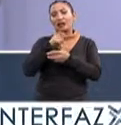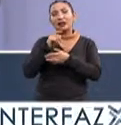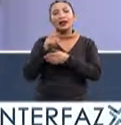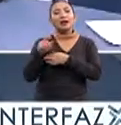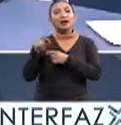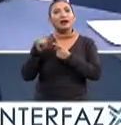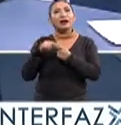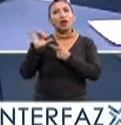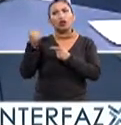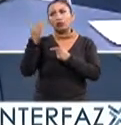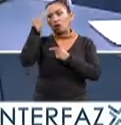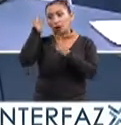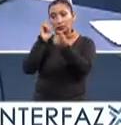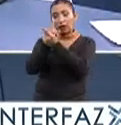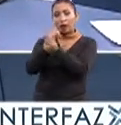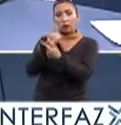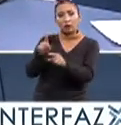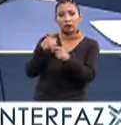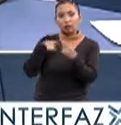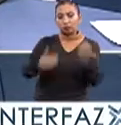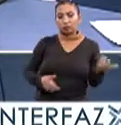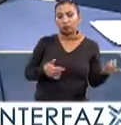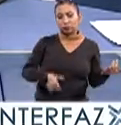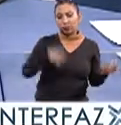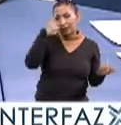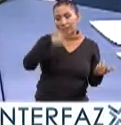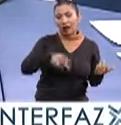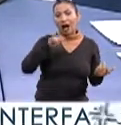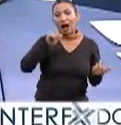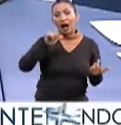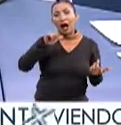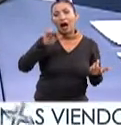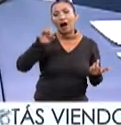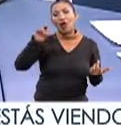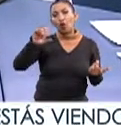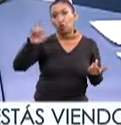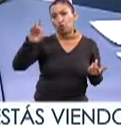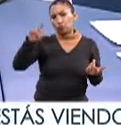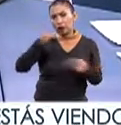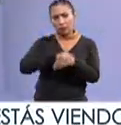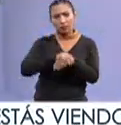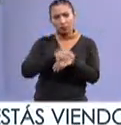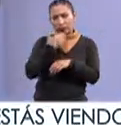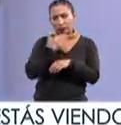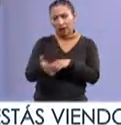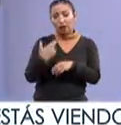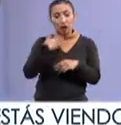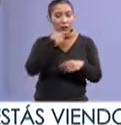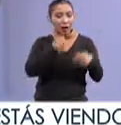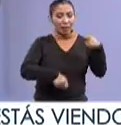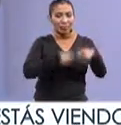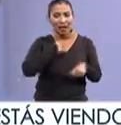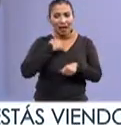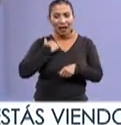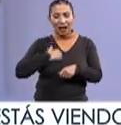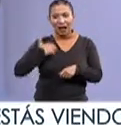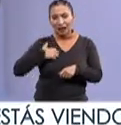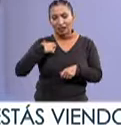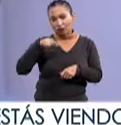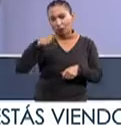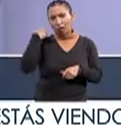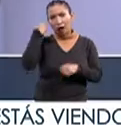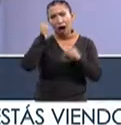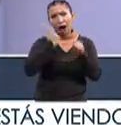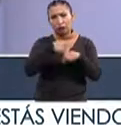conocí el músico, el bajista mexicano Aaron Cruz, un gran amigo, y un baterista argentino que tiene mucho tiempo